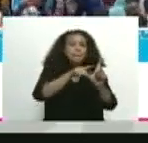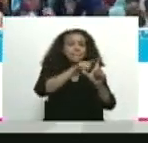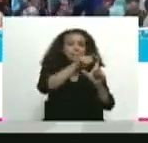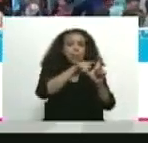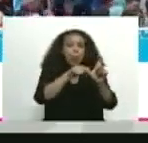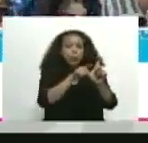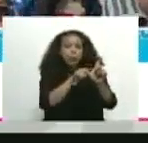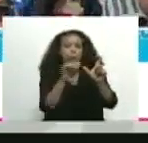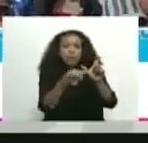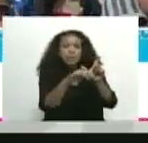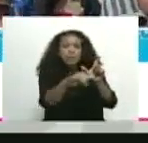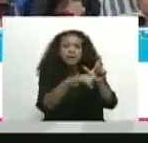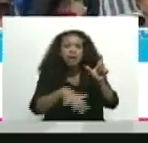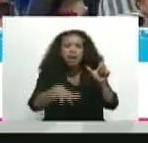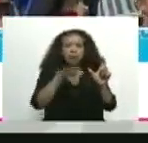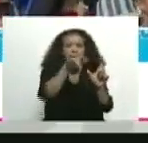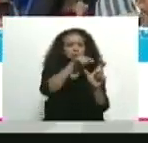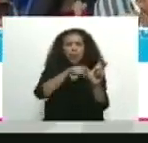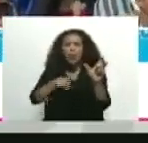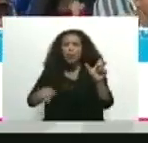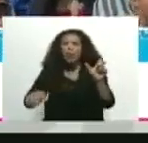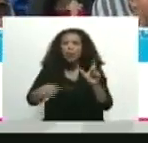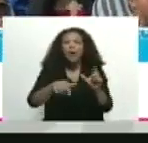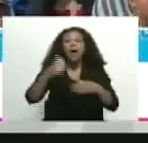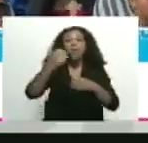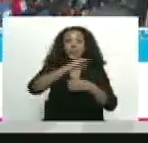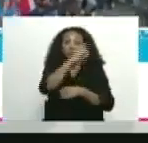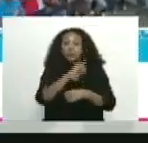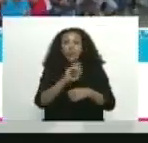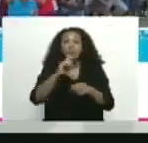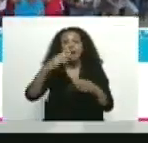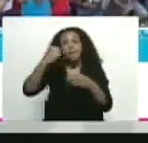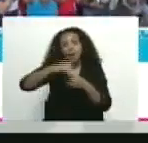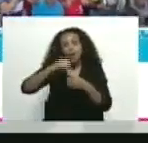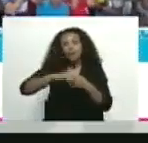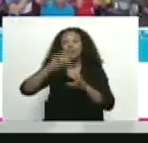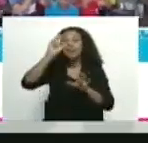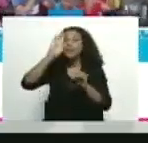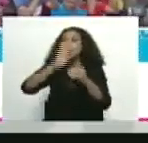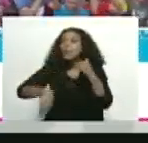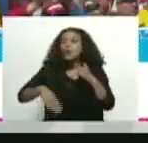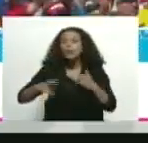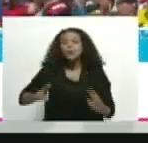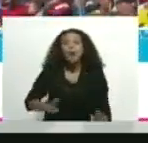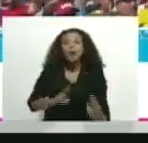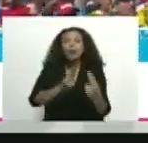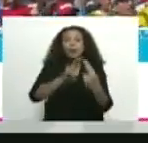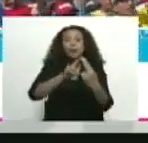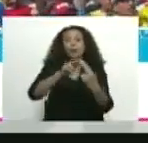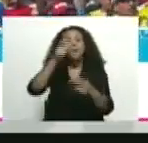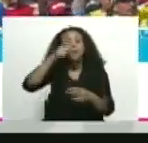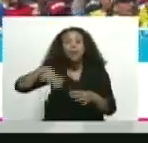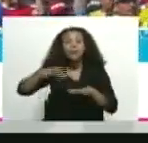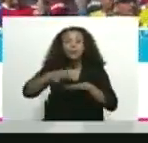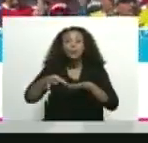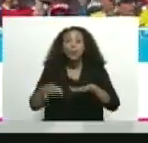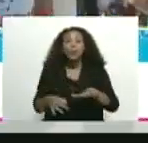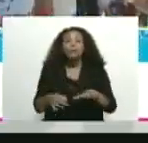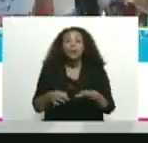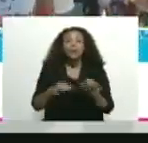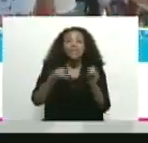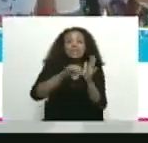parroquia Potrerito. Y por último, mi saludo a la gente de Encontrados, municipio